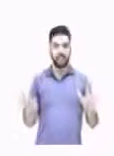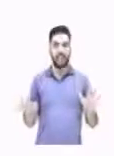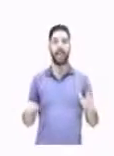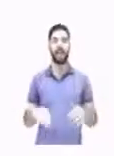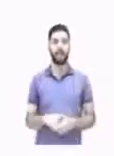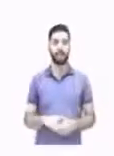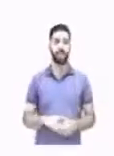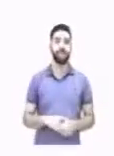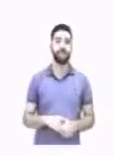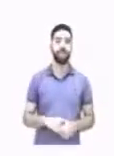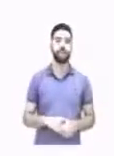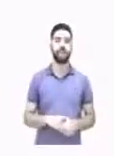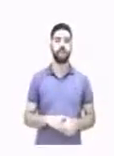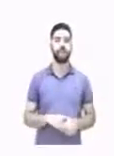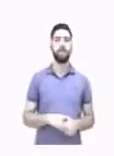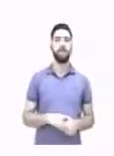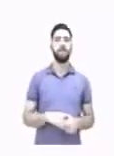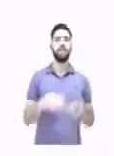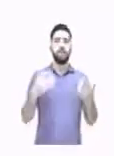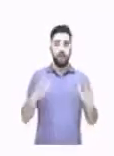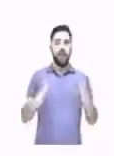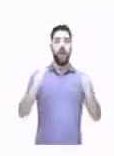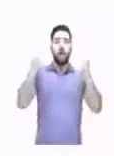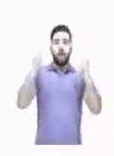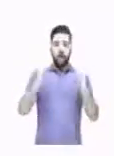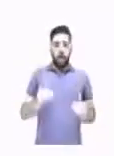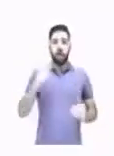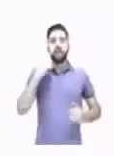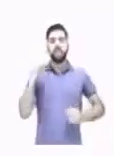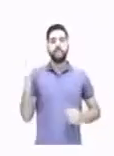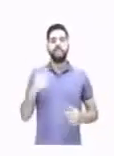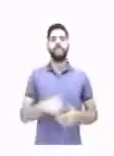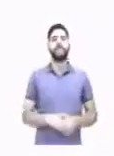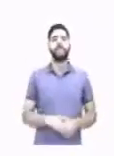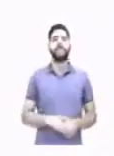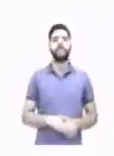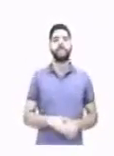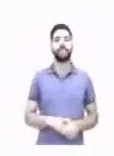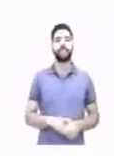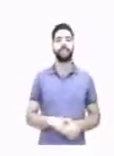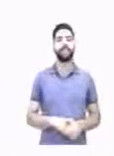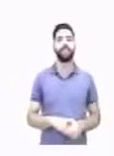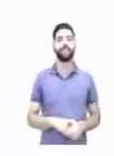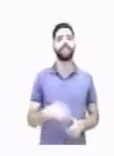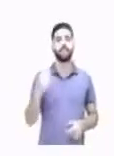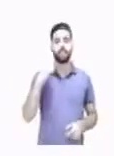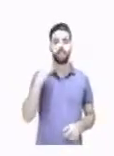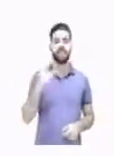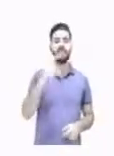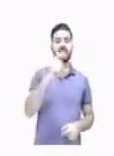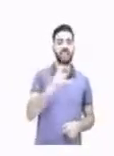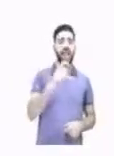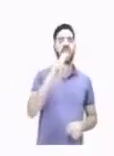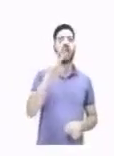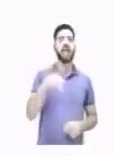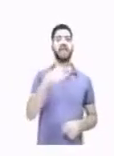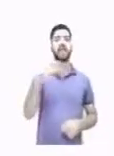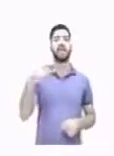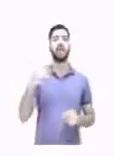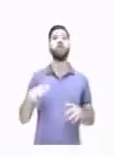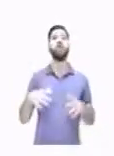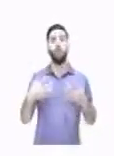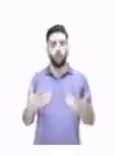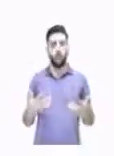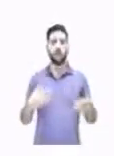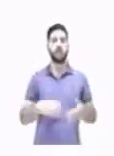Y para hallar C vamos a utilizar esta igualdad. Entonces voy a hacer el despeje de un solo. Entonces C es igual